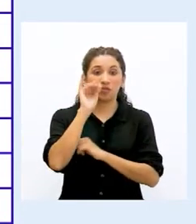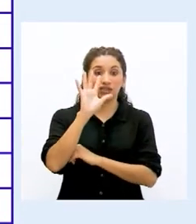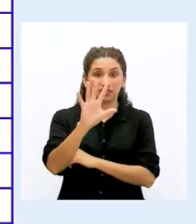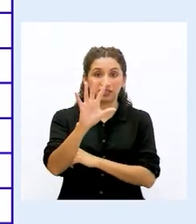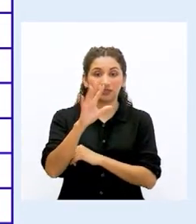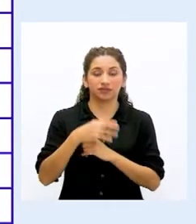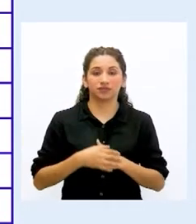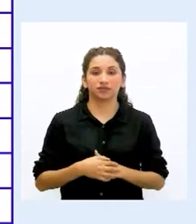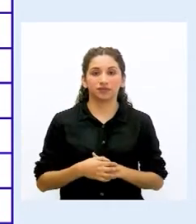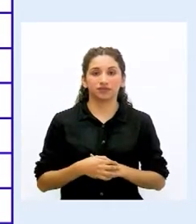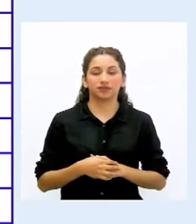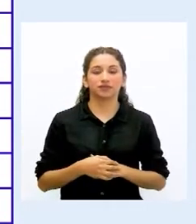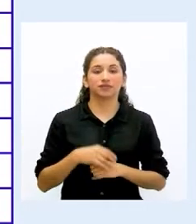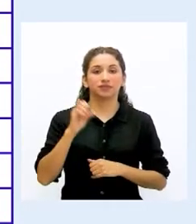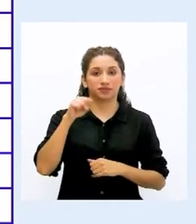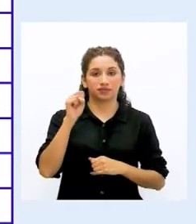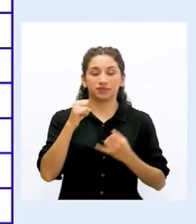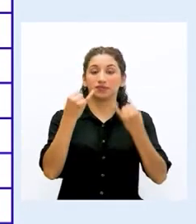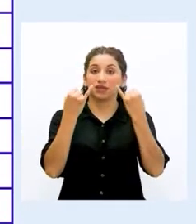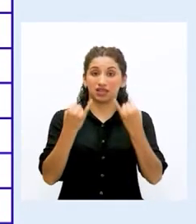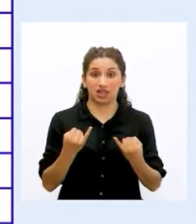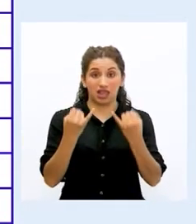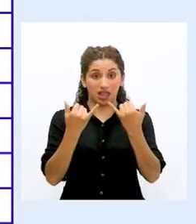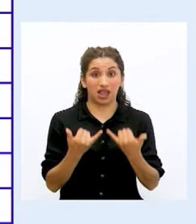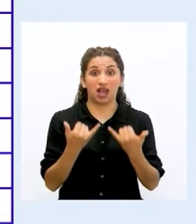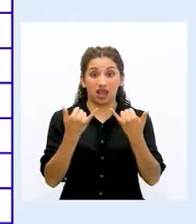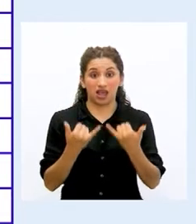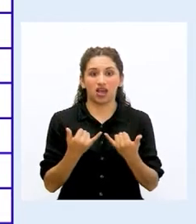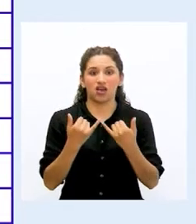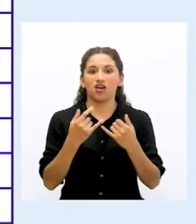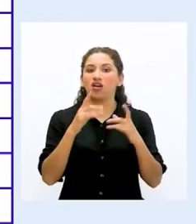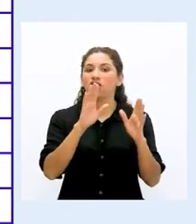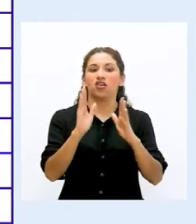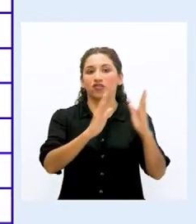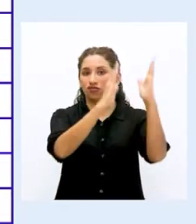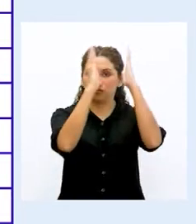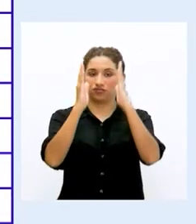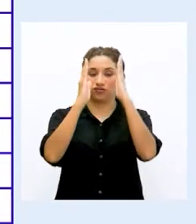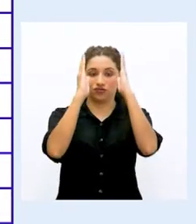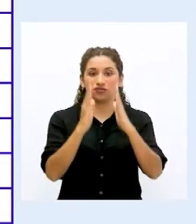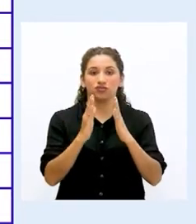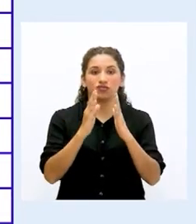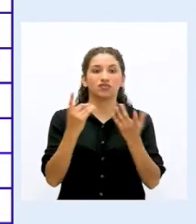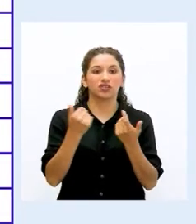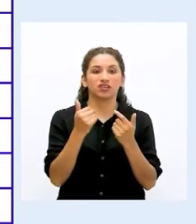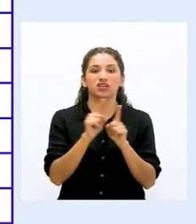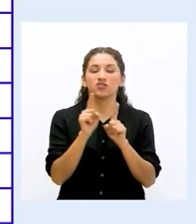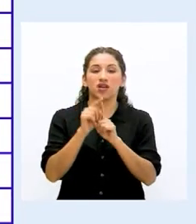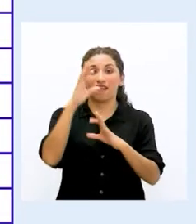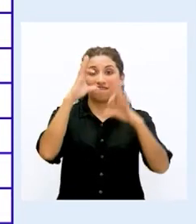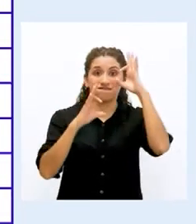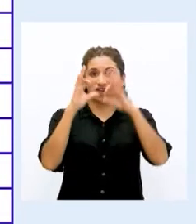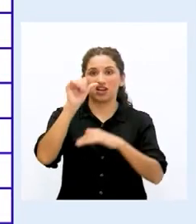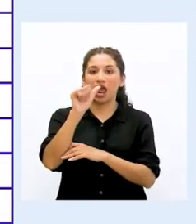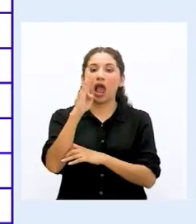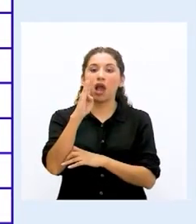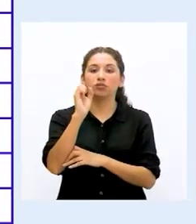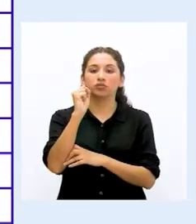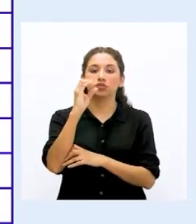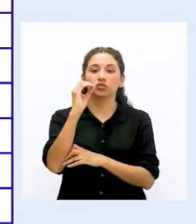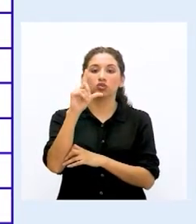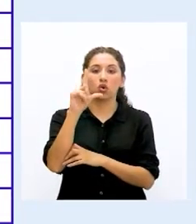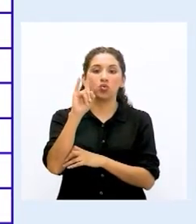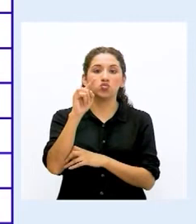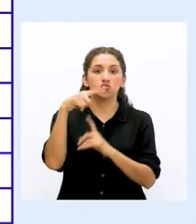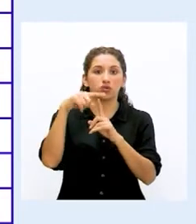57,5. Ahora completaremos la columna de la frecuencia absoluta, la cual corresponde al conteo de datos por